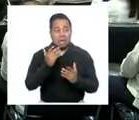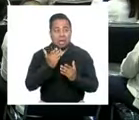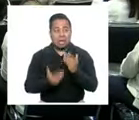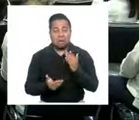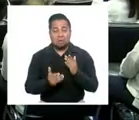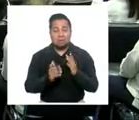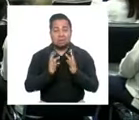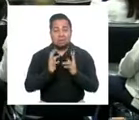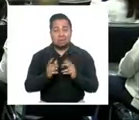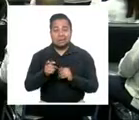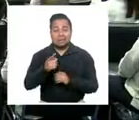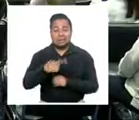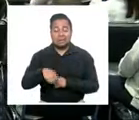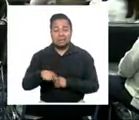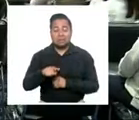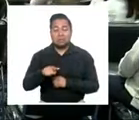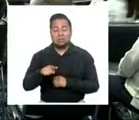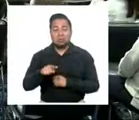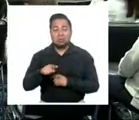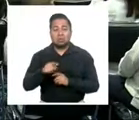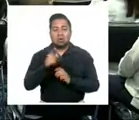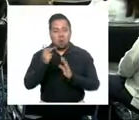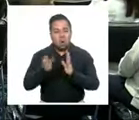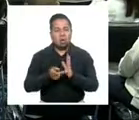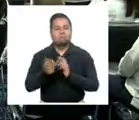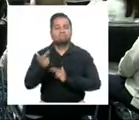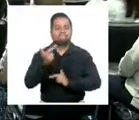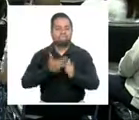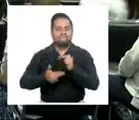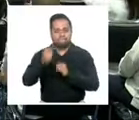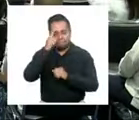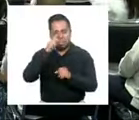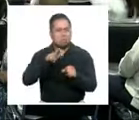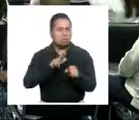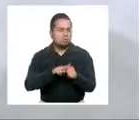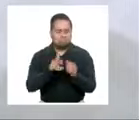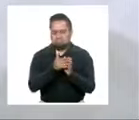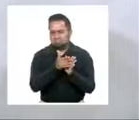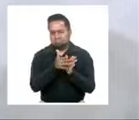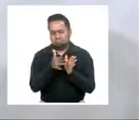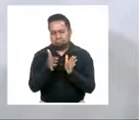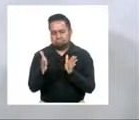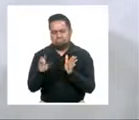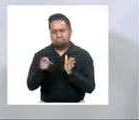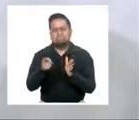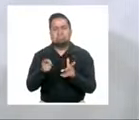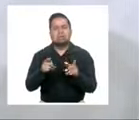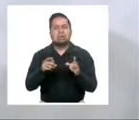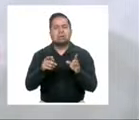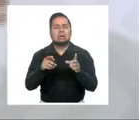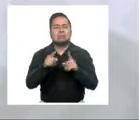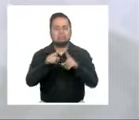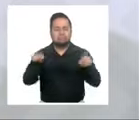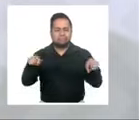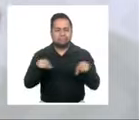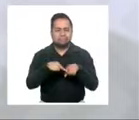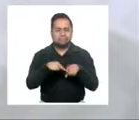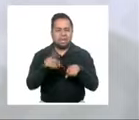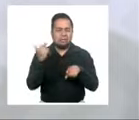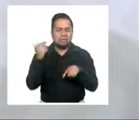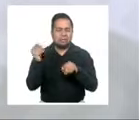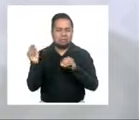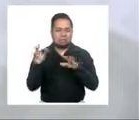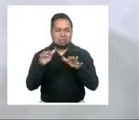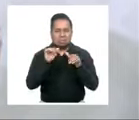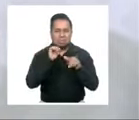estamos, ya están volviendo a regresar a la normalidad en una plaza que estaba totalmente